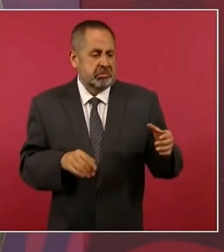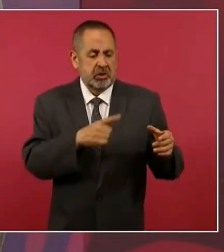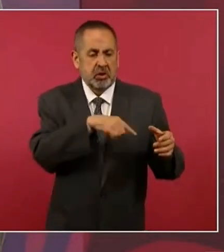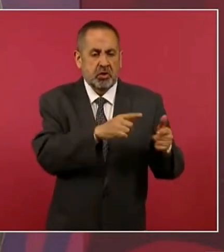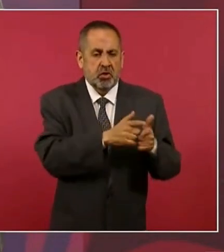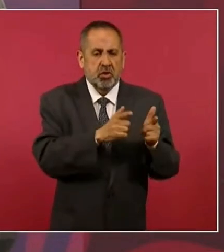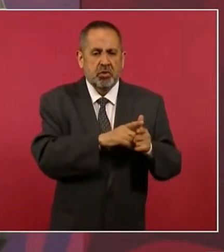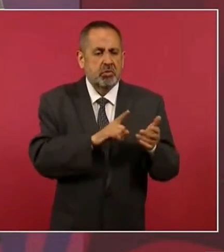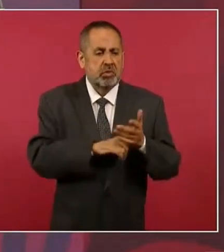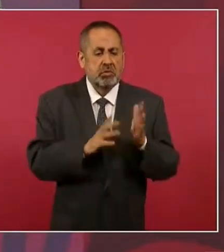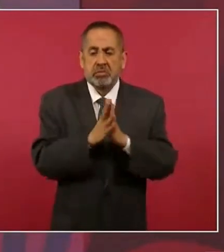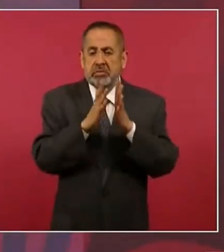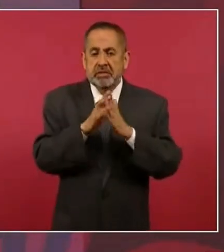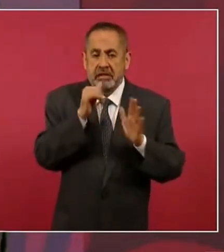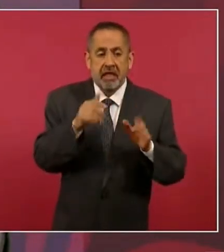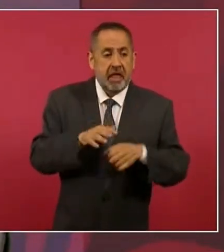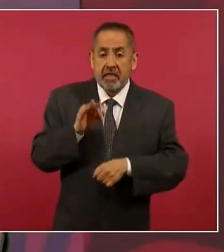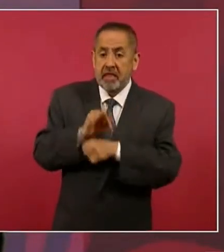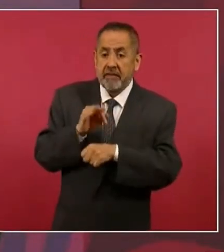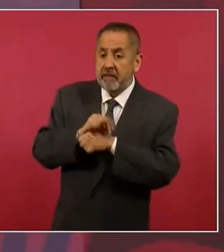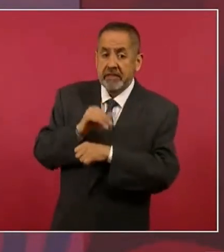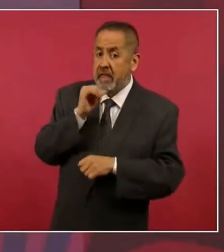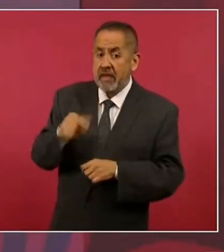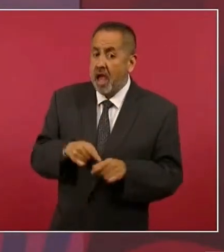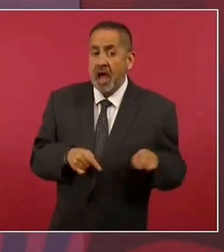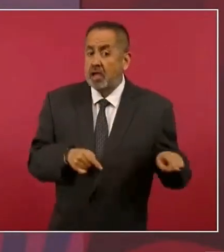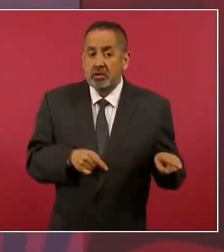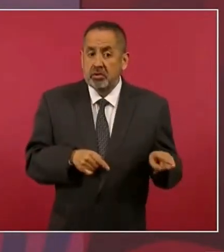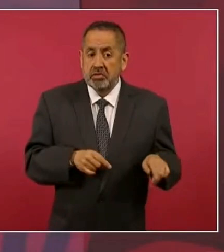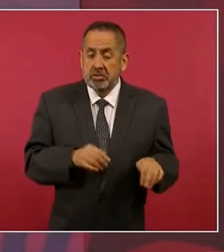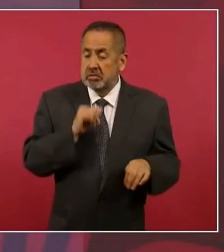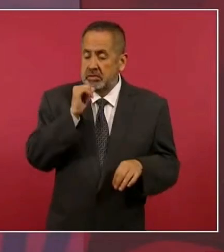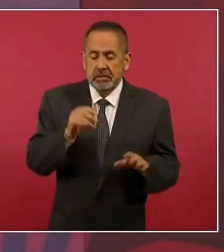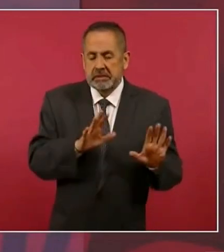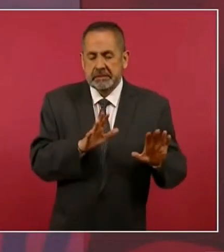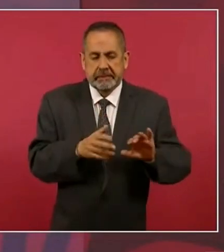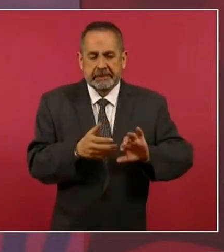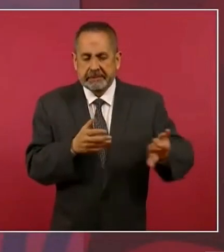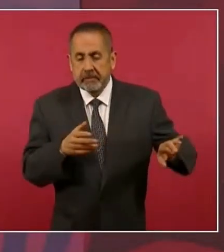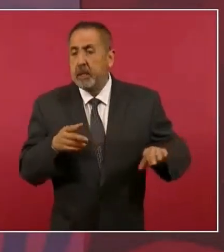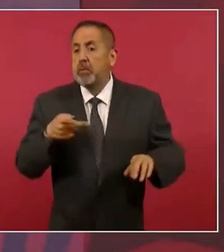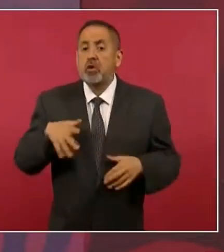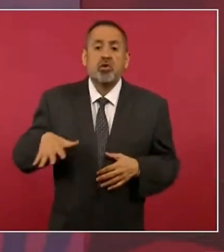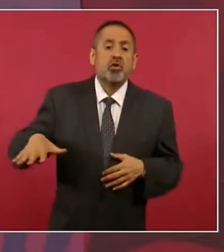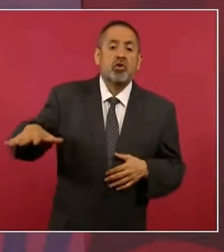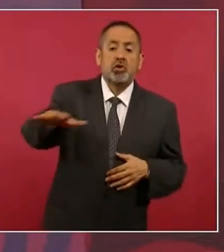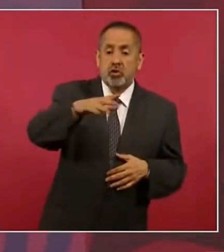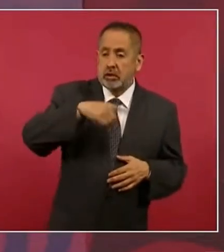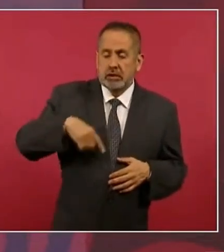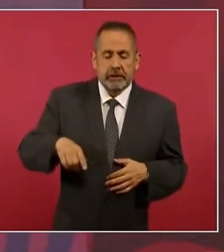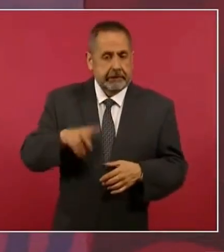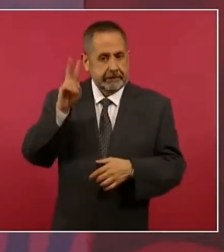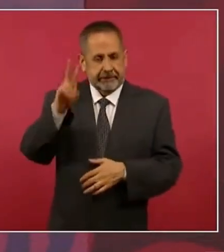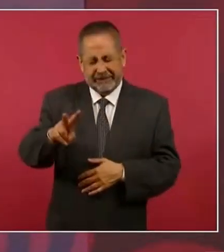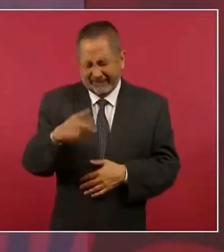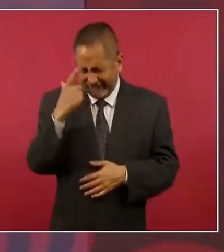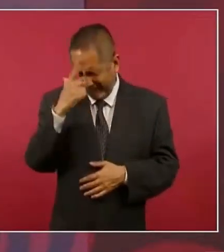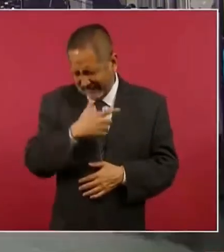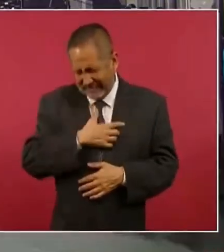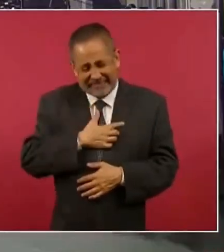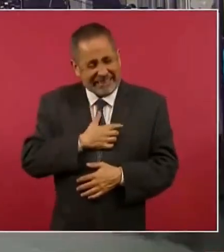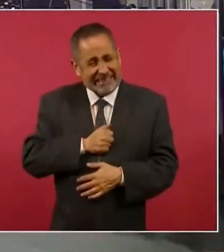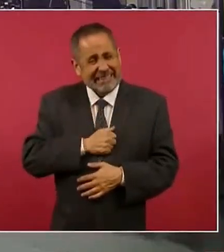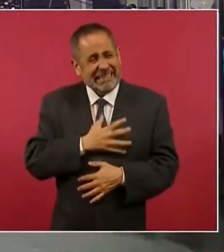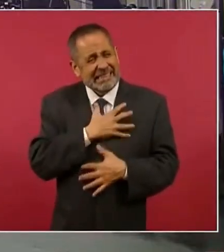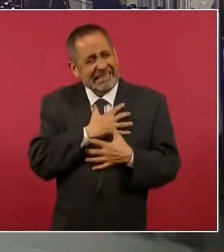no participaron en la defensa de la patria. Pero qué doloroso que aquí, en el